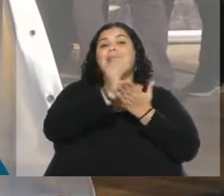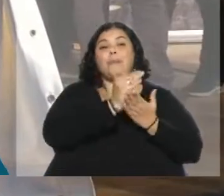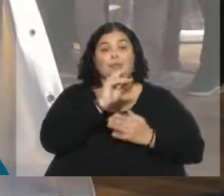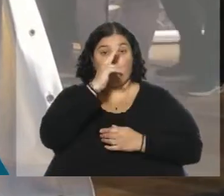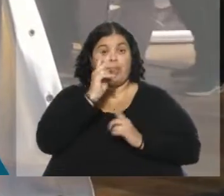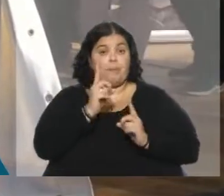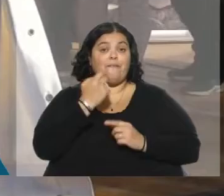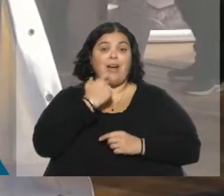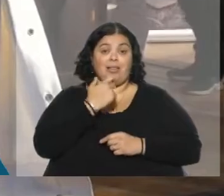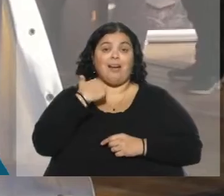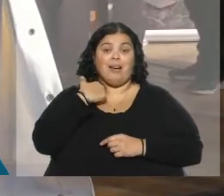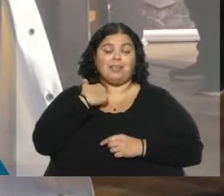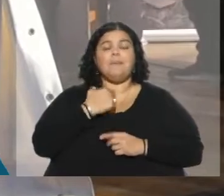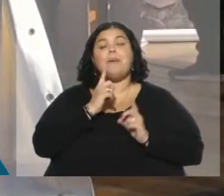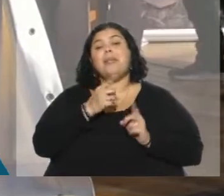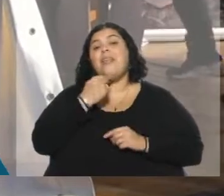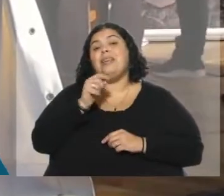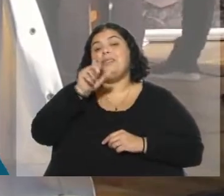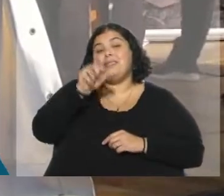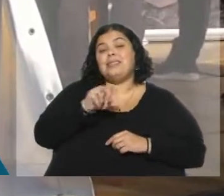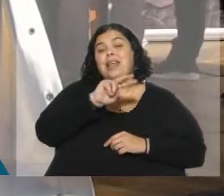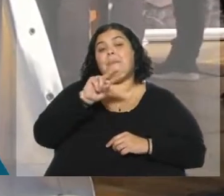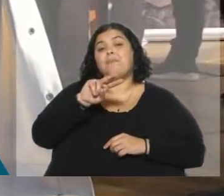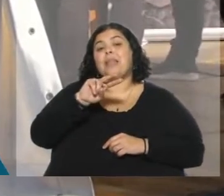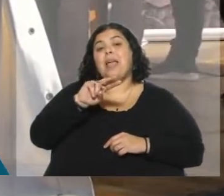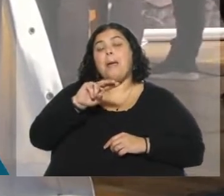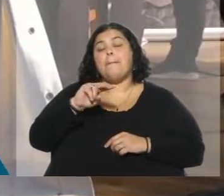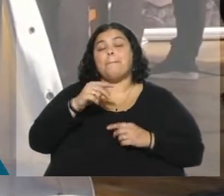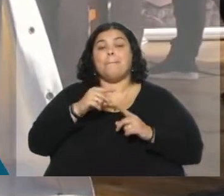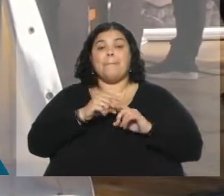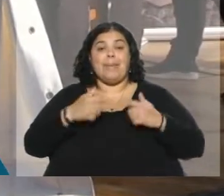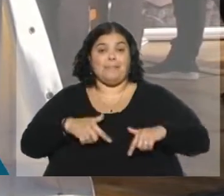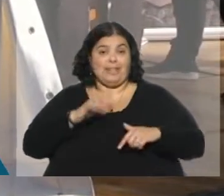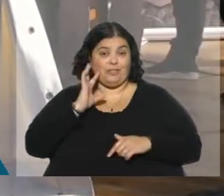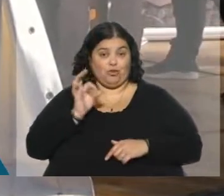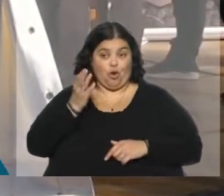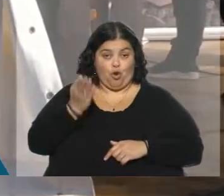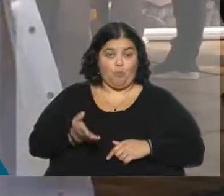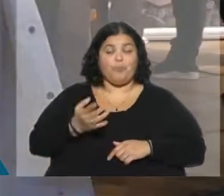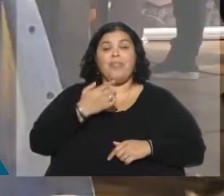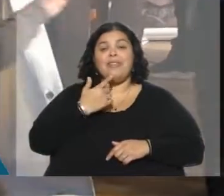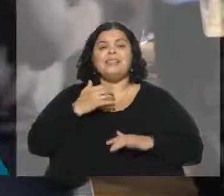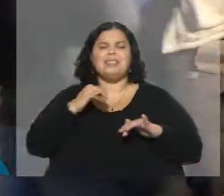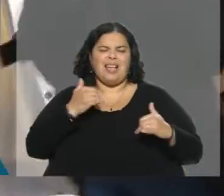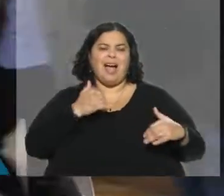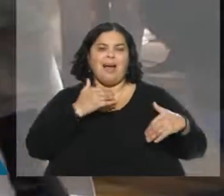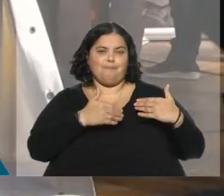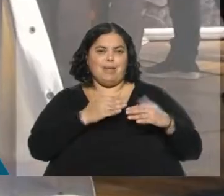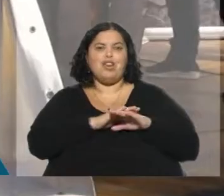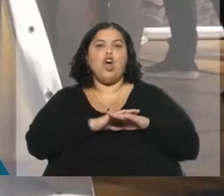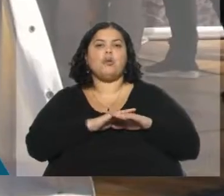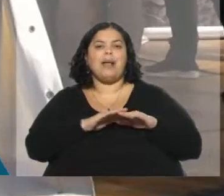país. Lo que nos señalaba Berry es que la situación ya se fue normalizando. En las pasadas horas